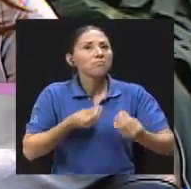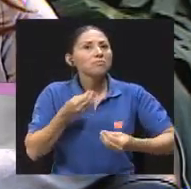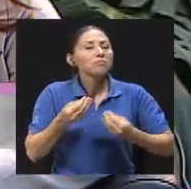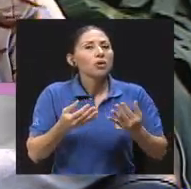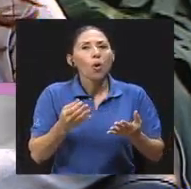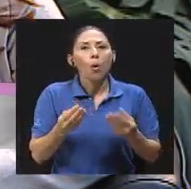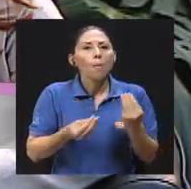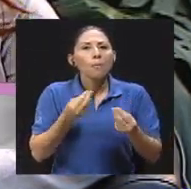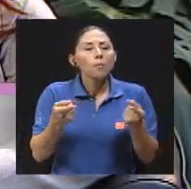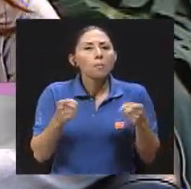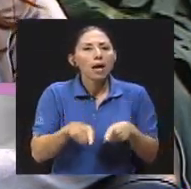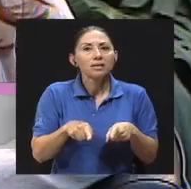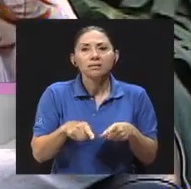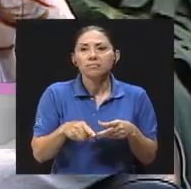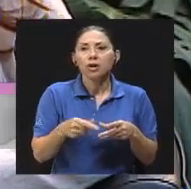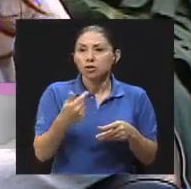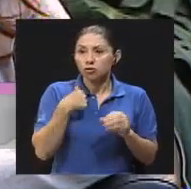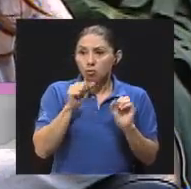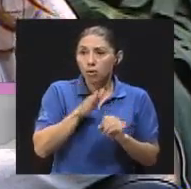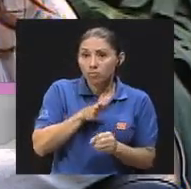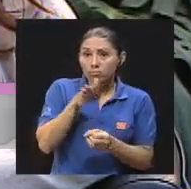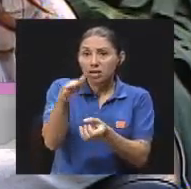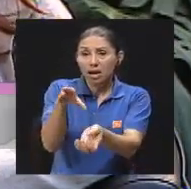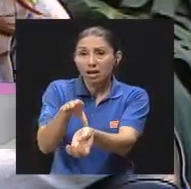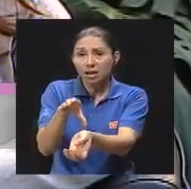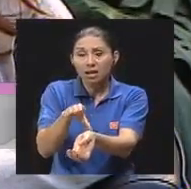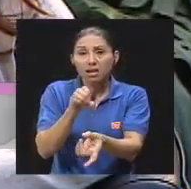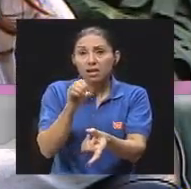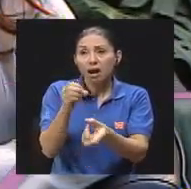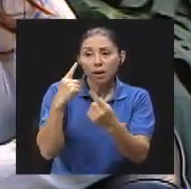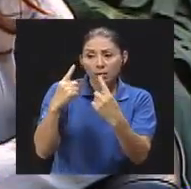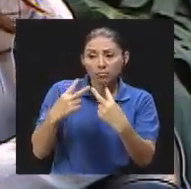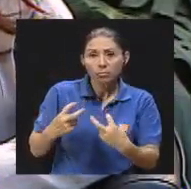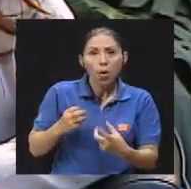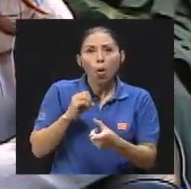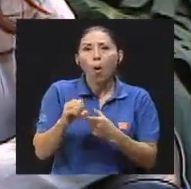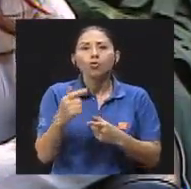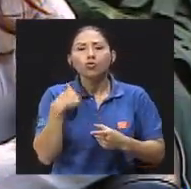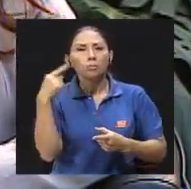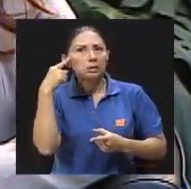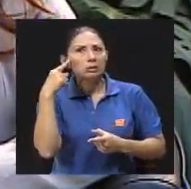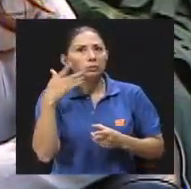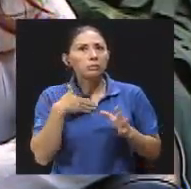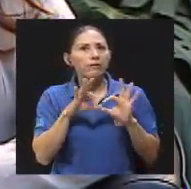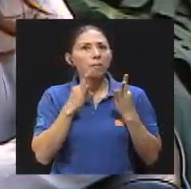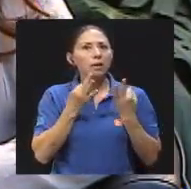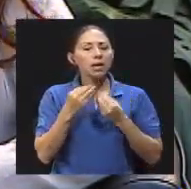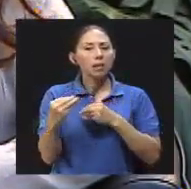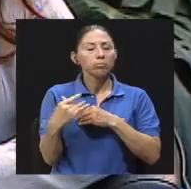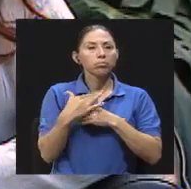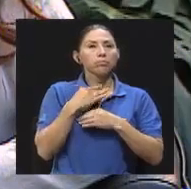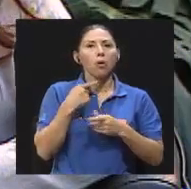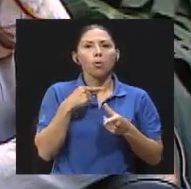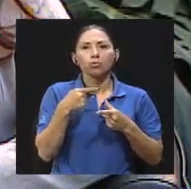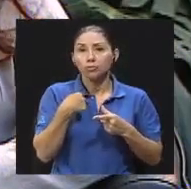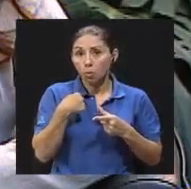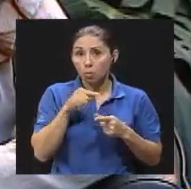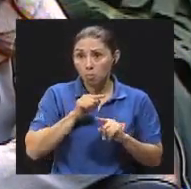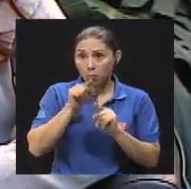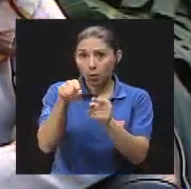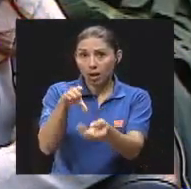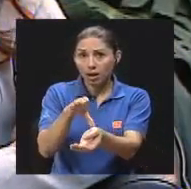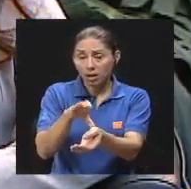¿Cómo funciona? ¿Es por referencia? ¿Yo puedo llegar? Si tengo sospecha por esta duda familiar que hay, esta herencia, ¿puedo acercarme a la clínica,